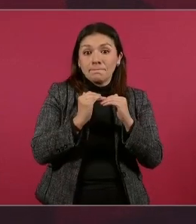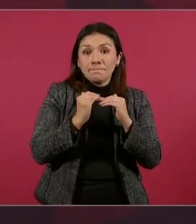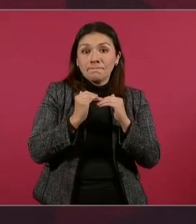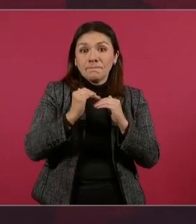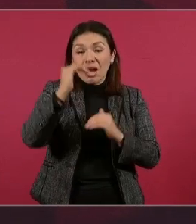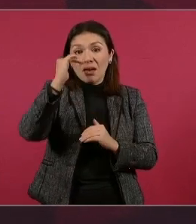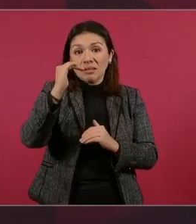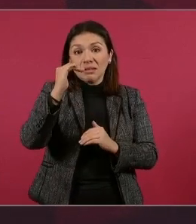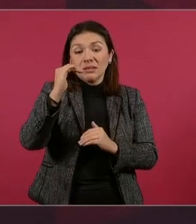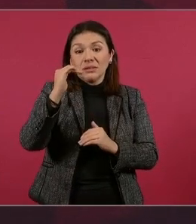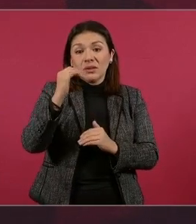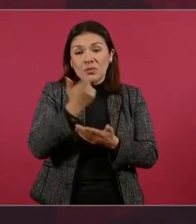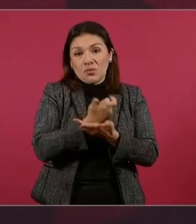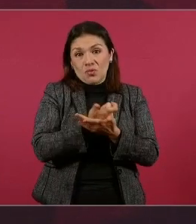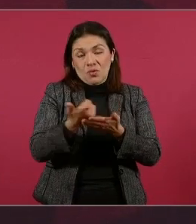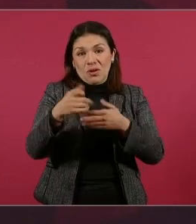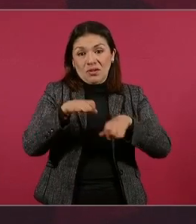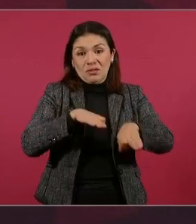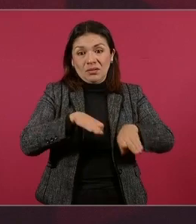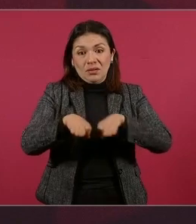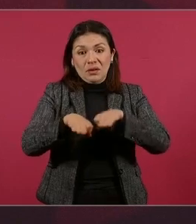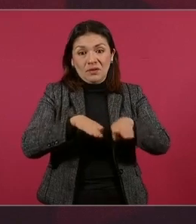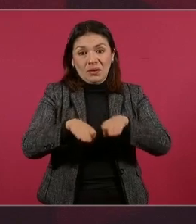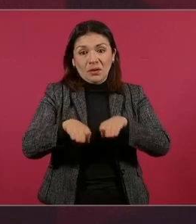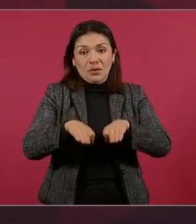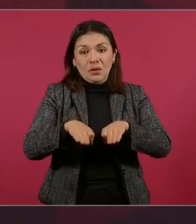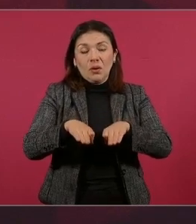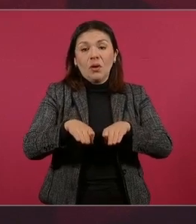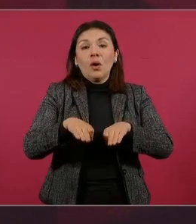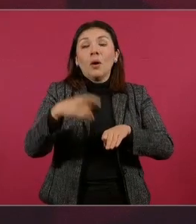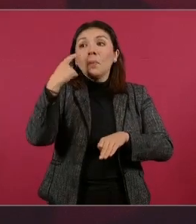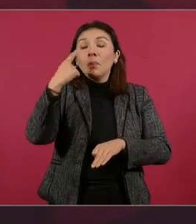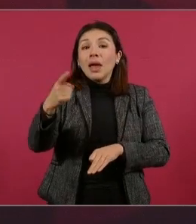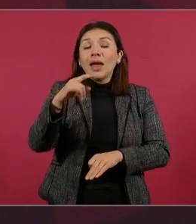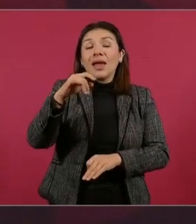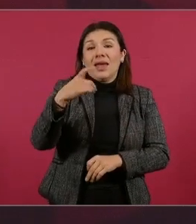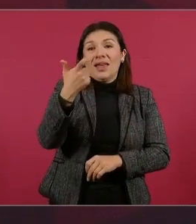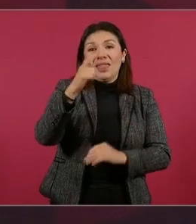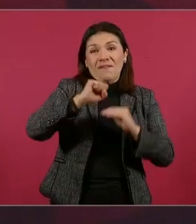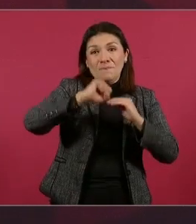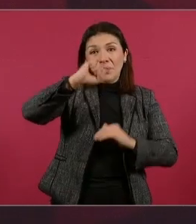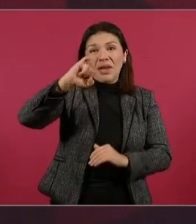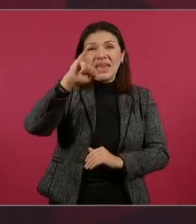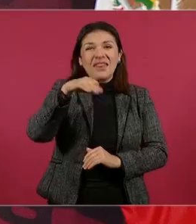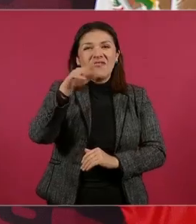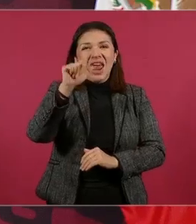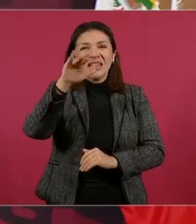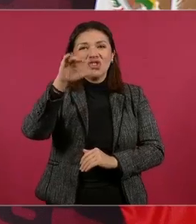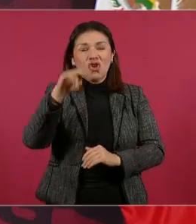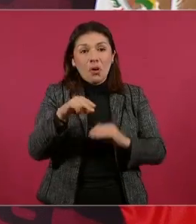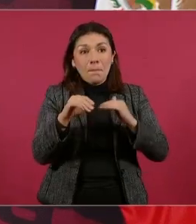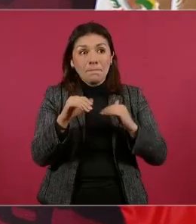el salario por abajo de la inflación no